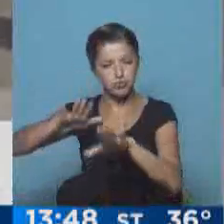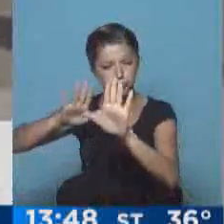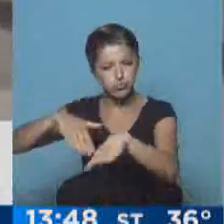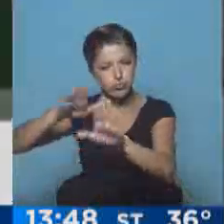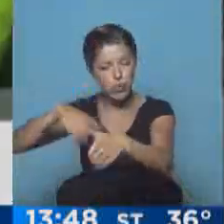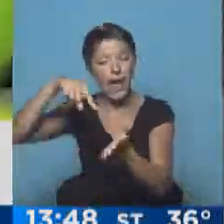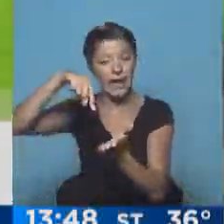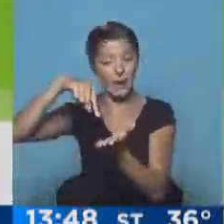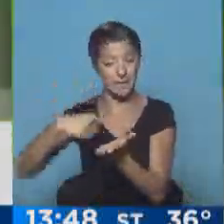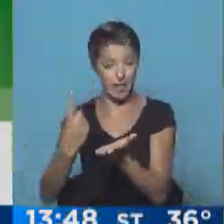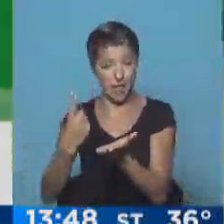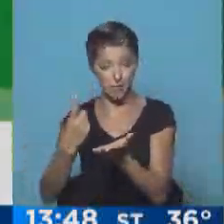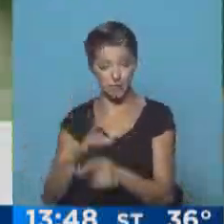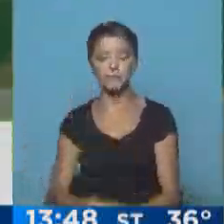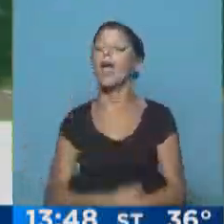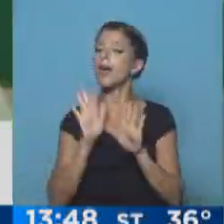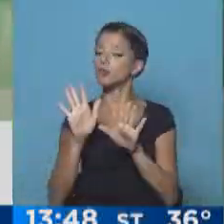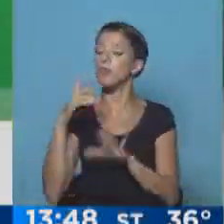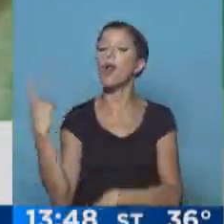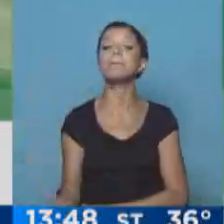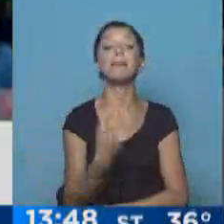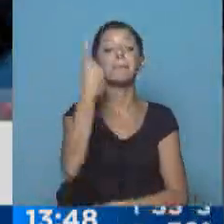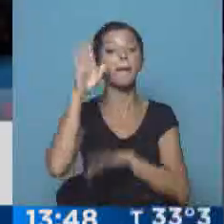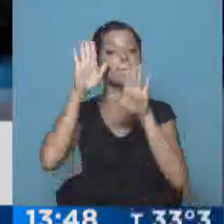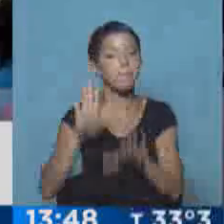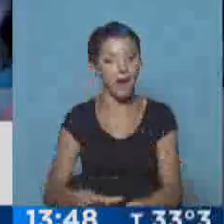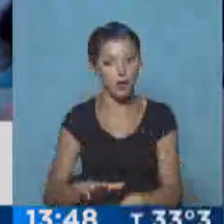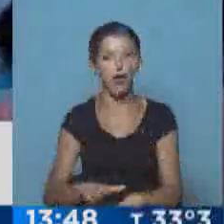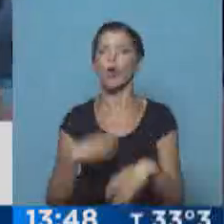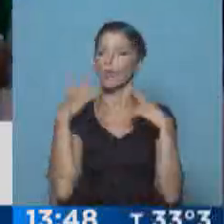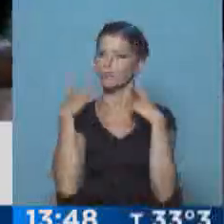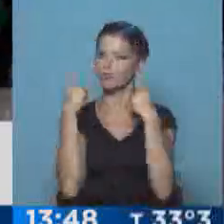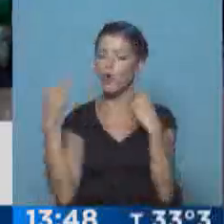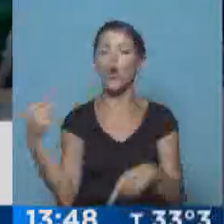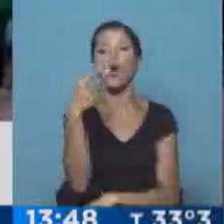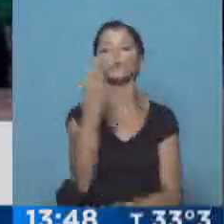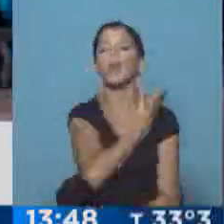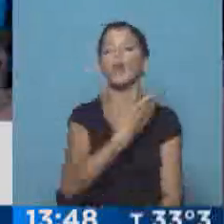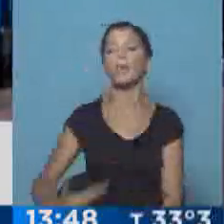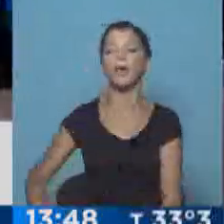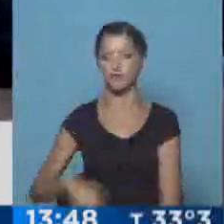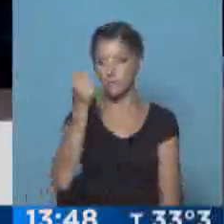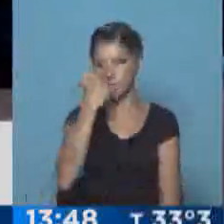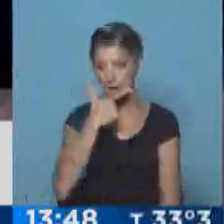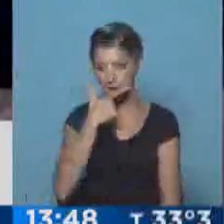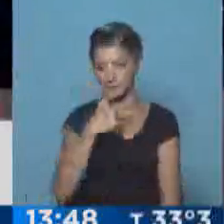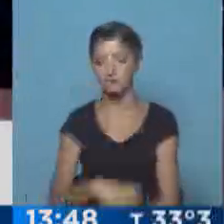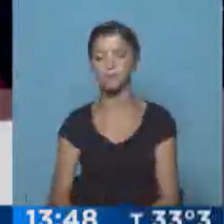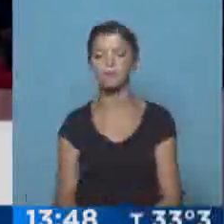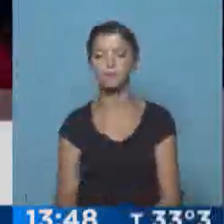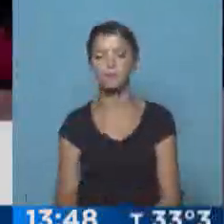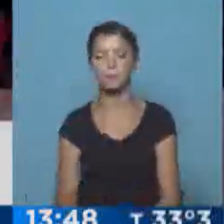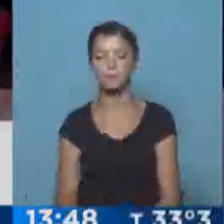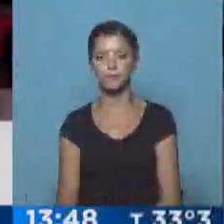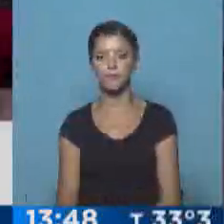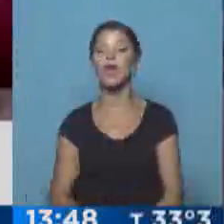es la medida de fuerza, la primera con gran protesta contra el gobierno de Mauricio Macri, y se da también